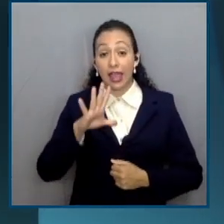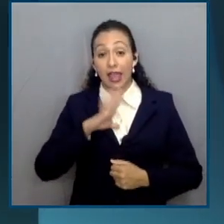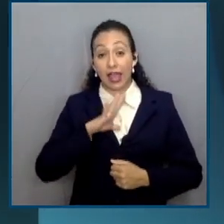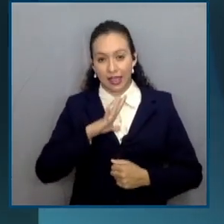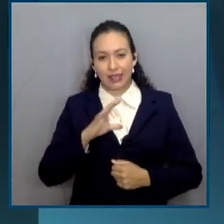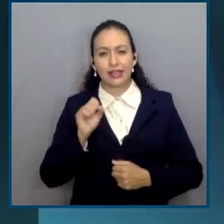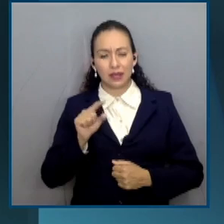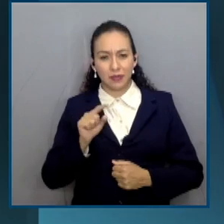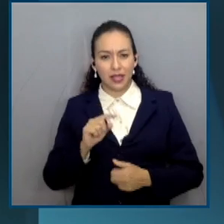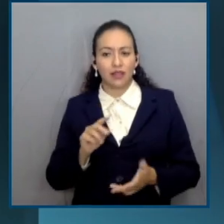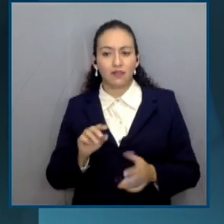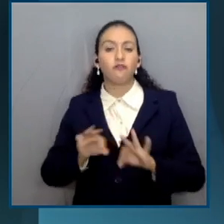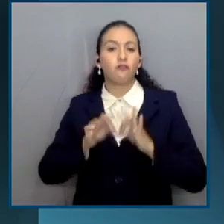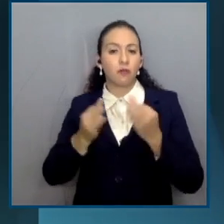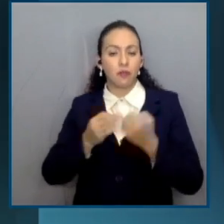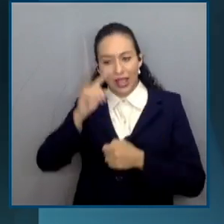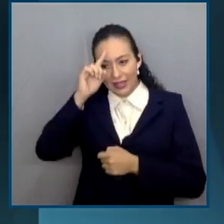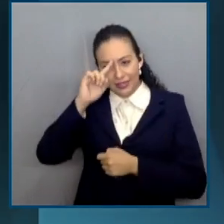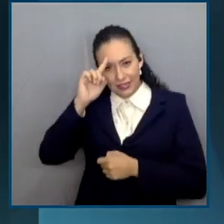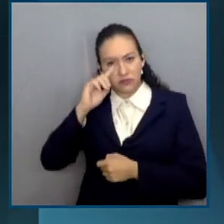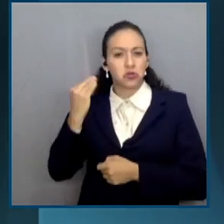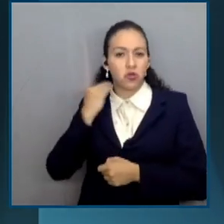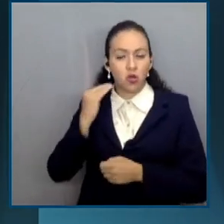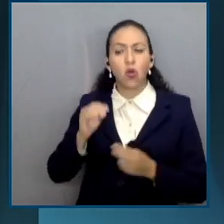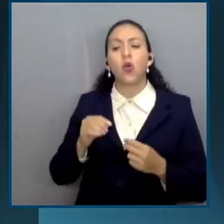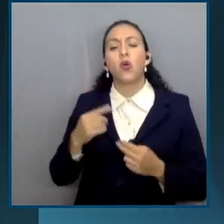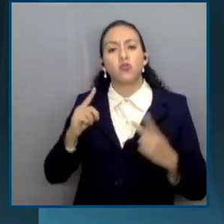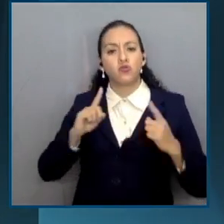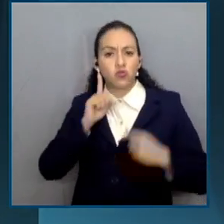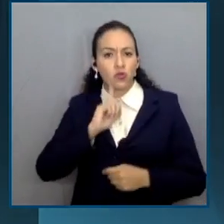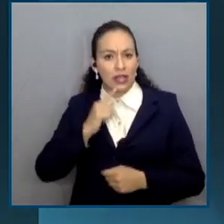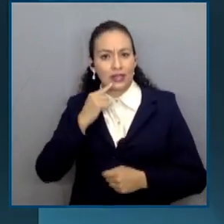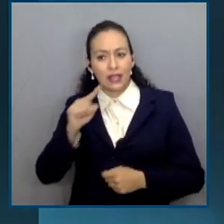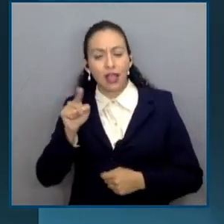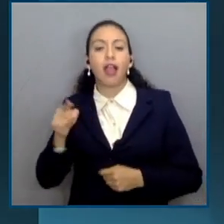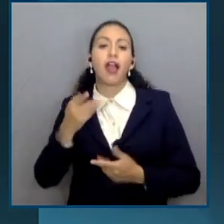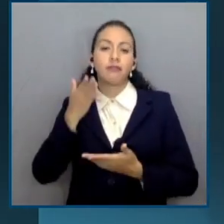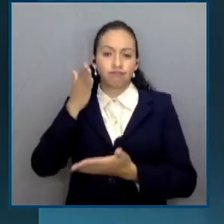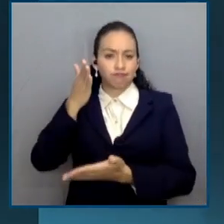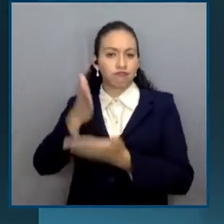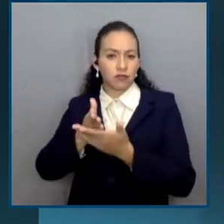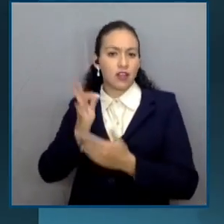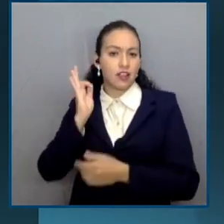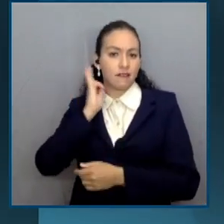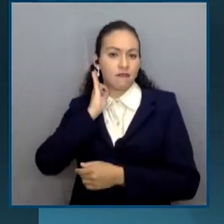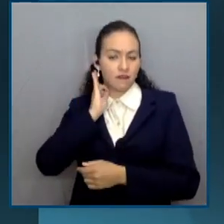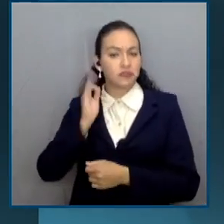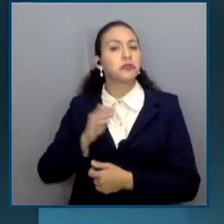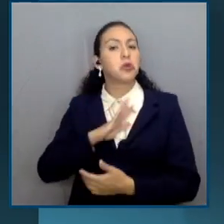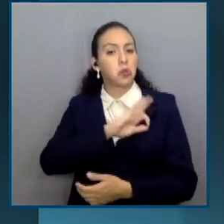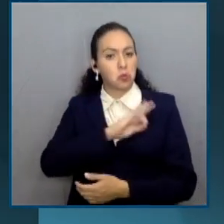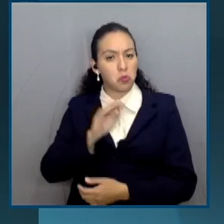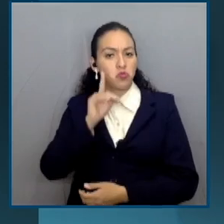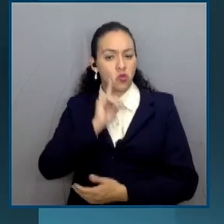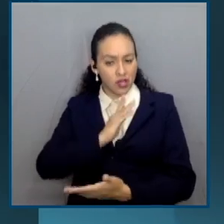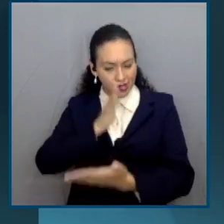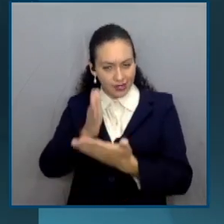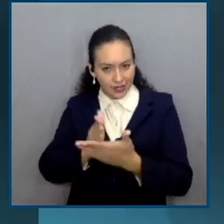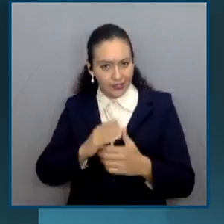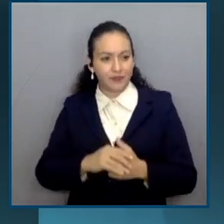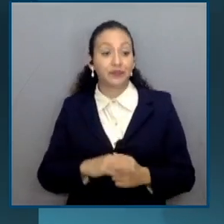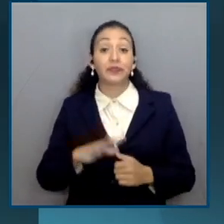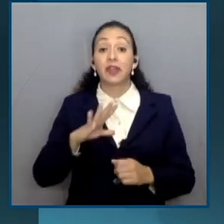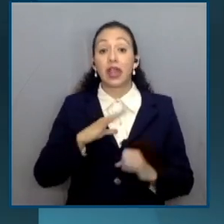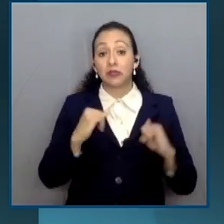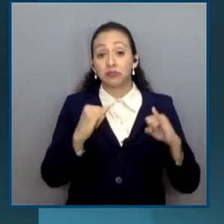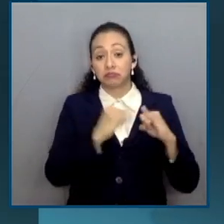ciudadanía, así como orientación para acudir a las fiscalías especializadas en delitos electorales, a los órganos internos de control de las